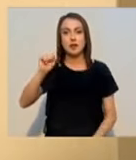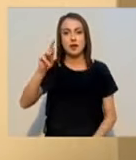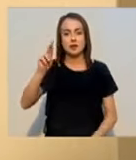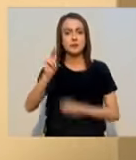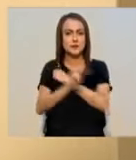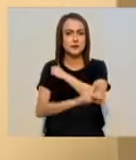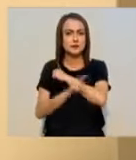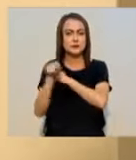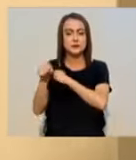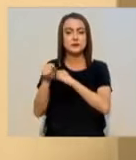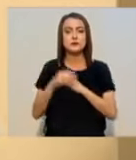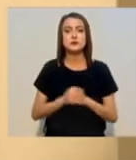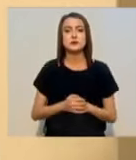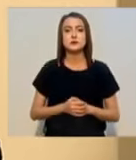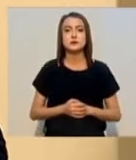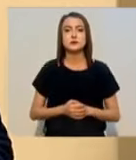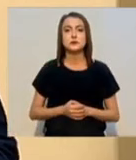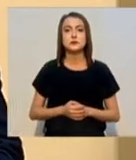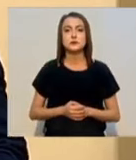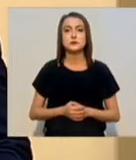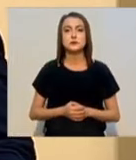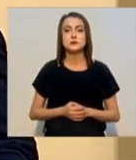hablando de